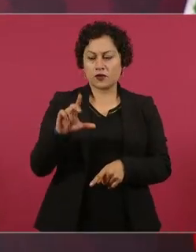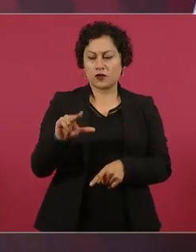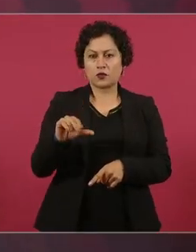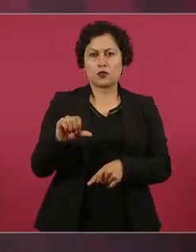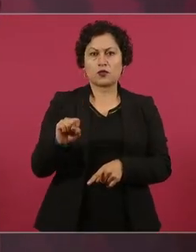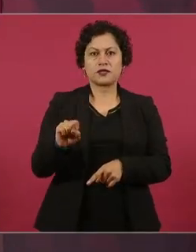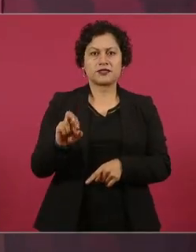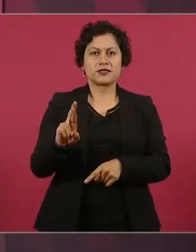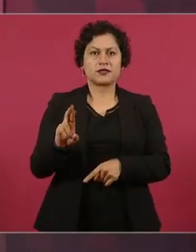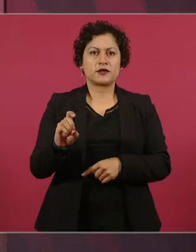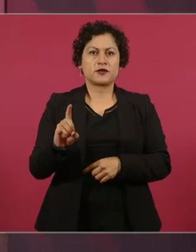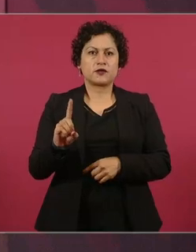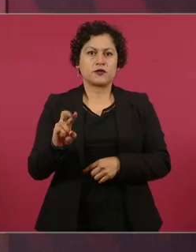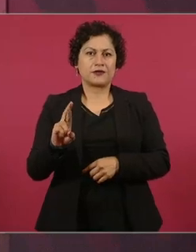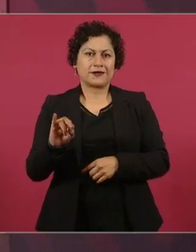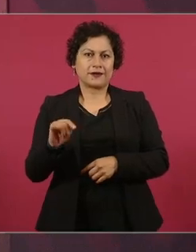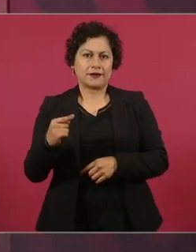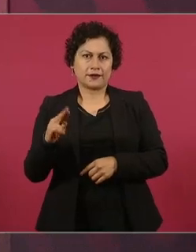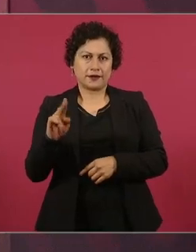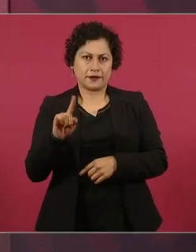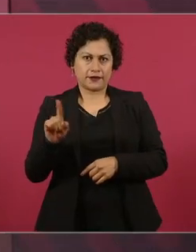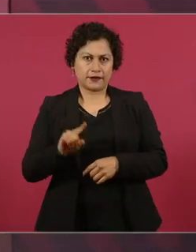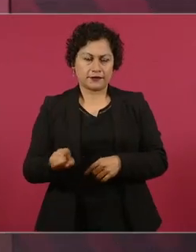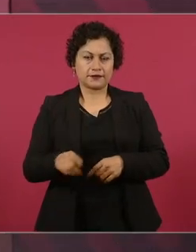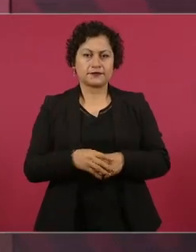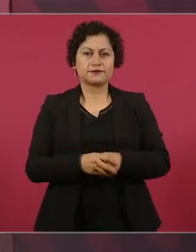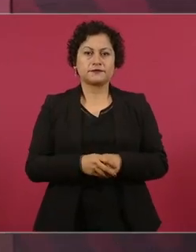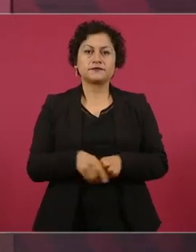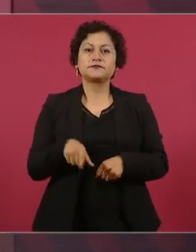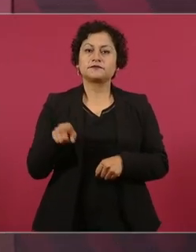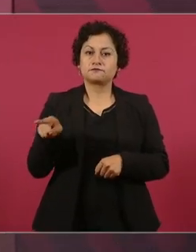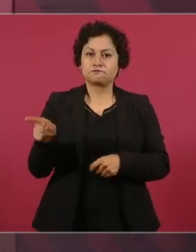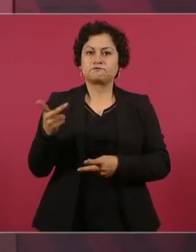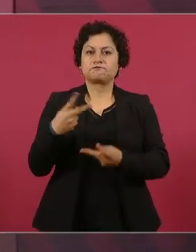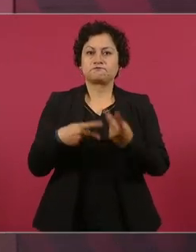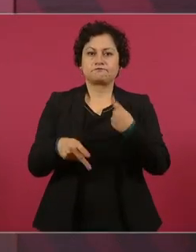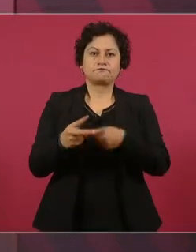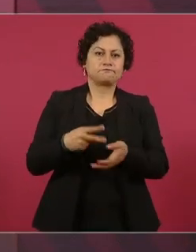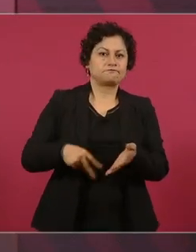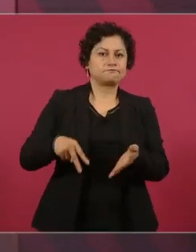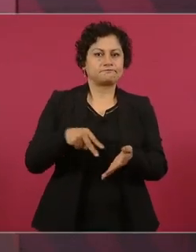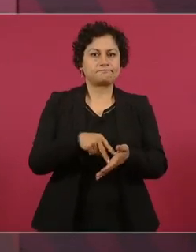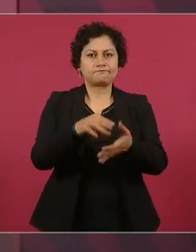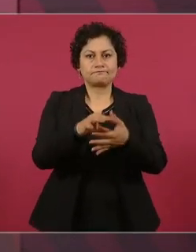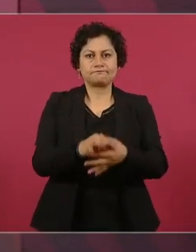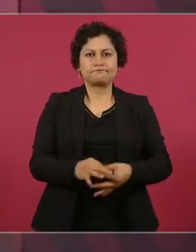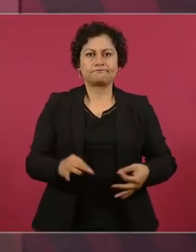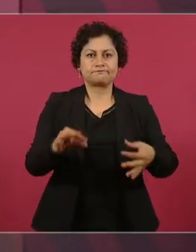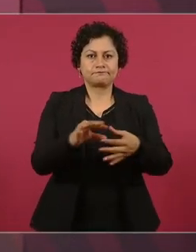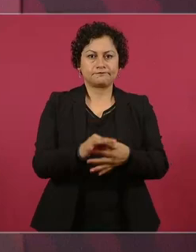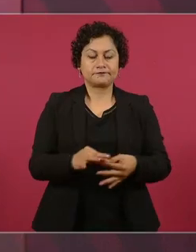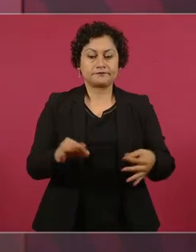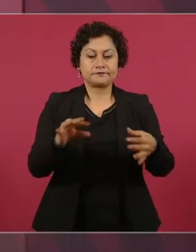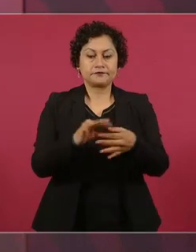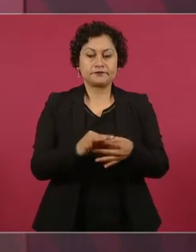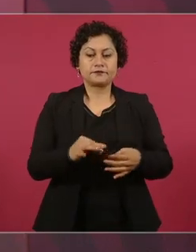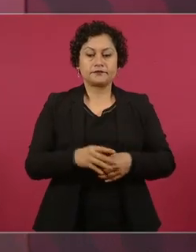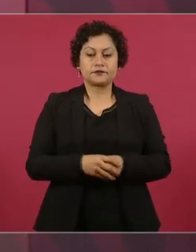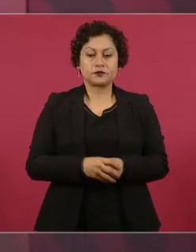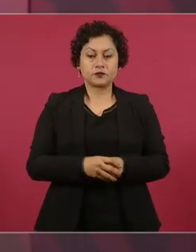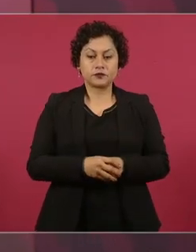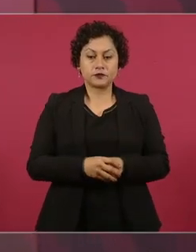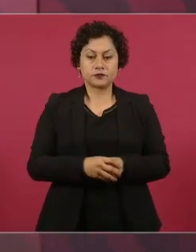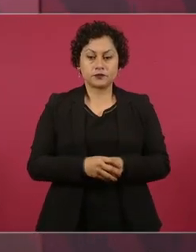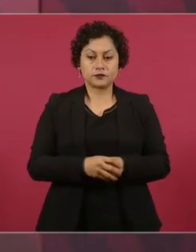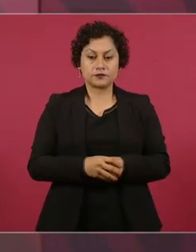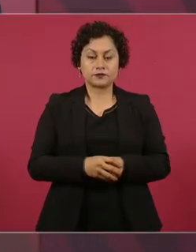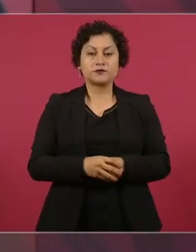va a informar en esta ocasión el